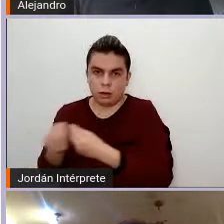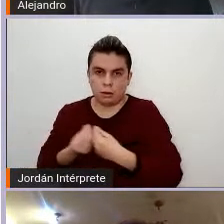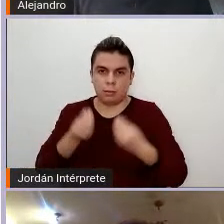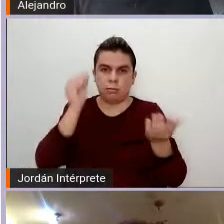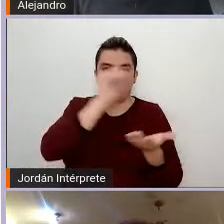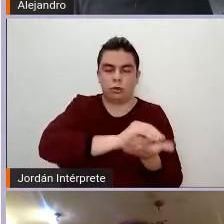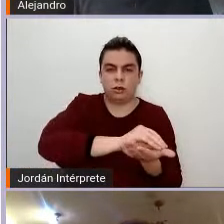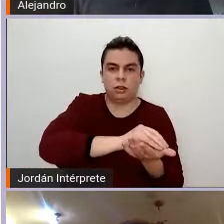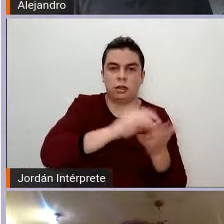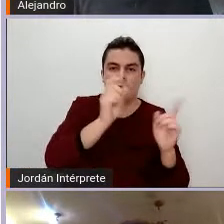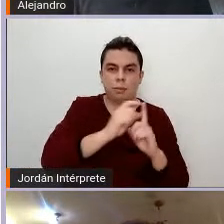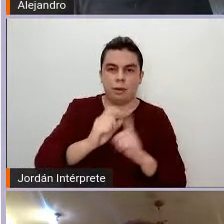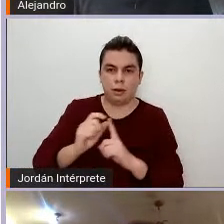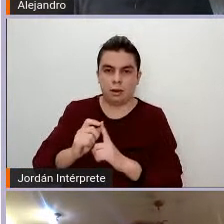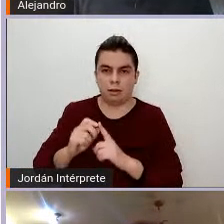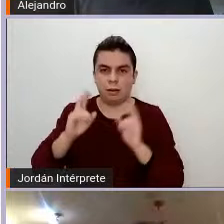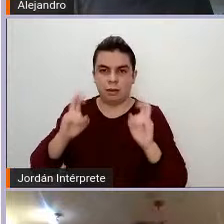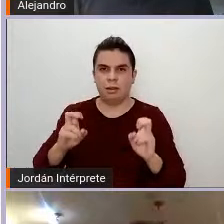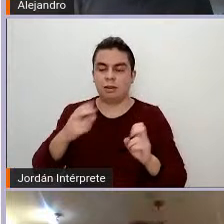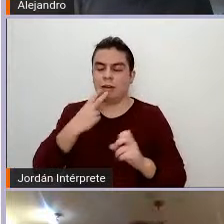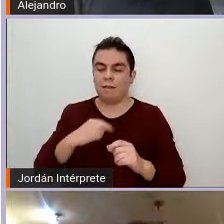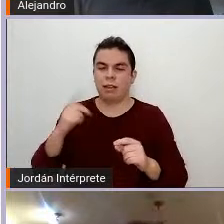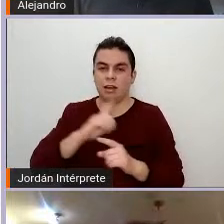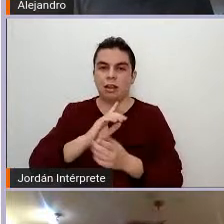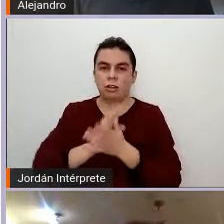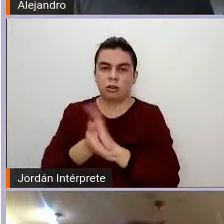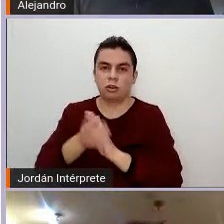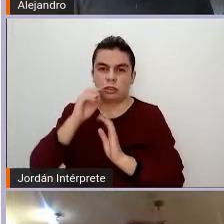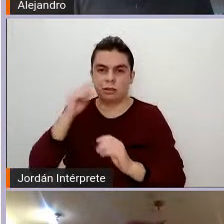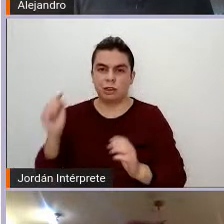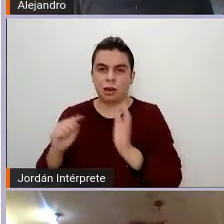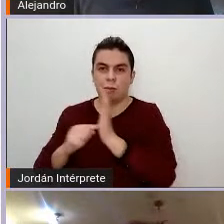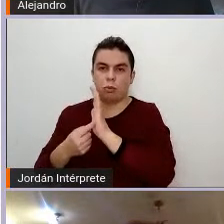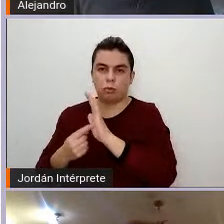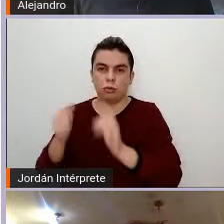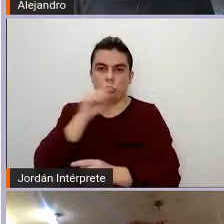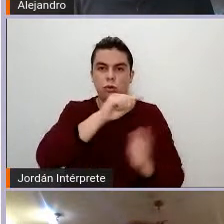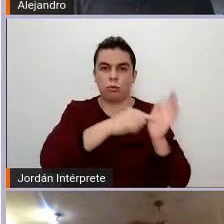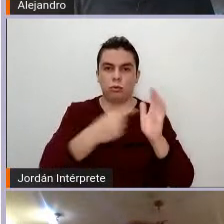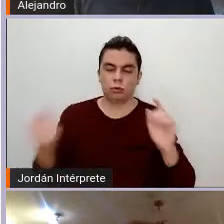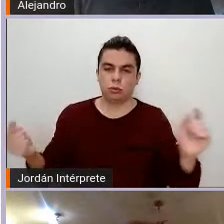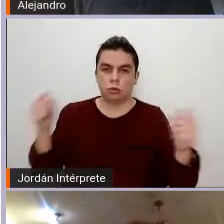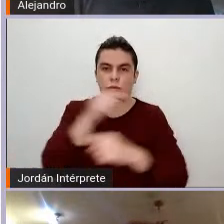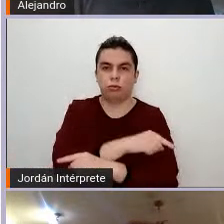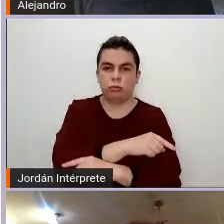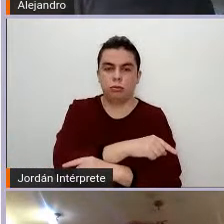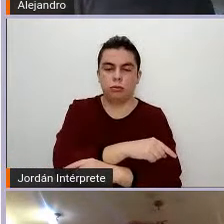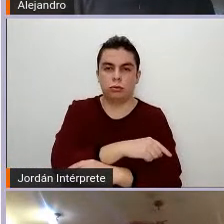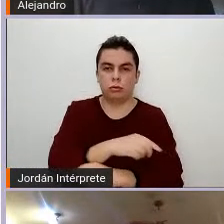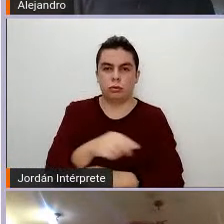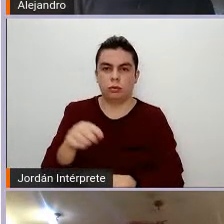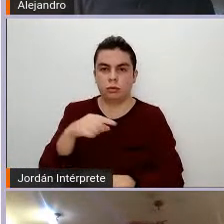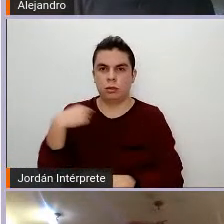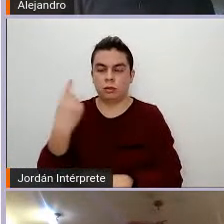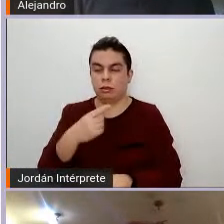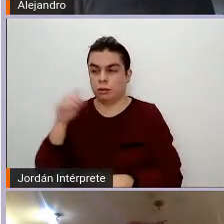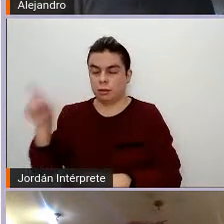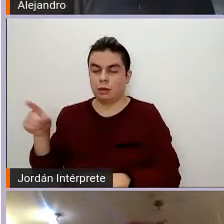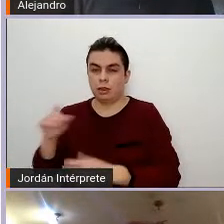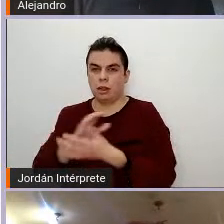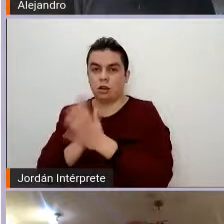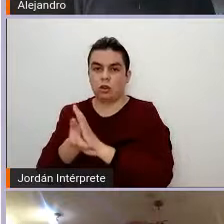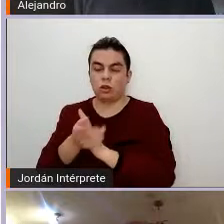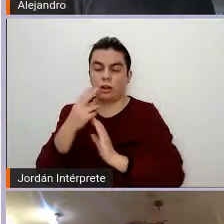de que en la vida todo es contrapunto, se puede decir que para Dostoyevsky todo en la vida es diálogo, es decir,